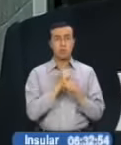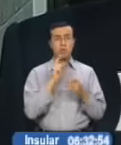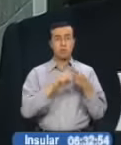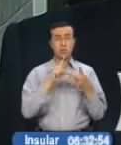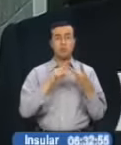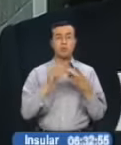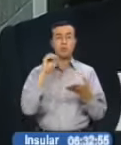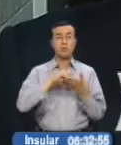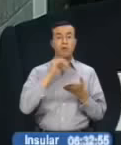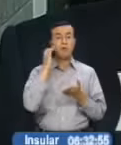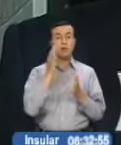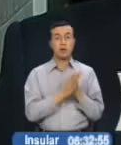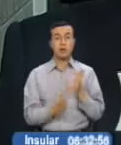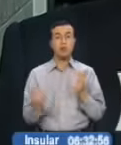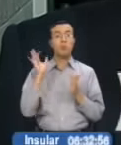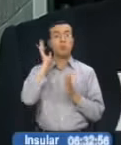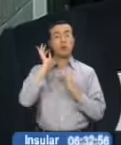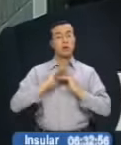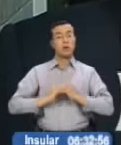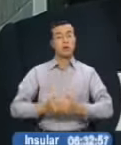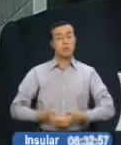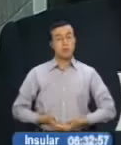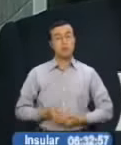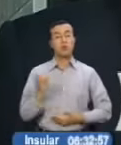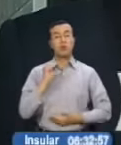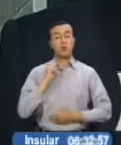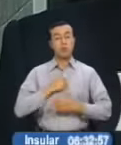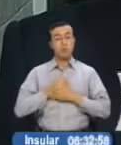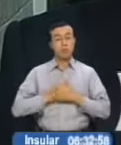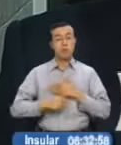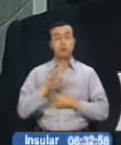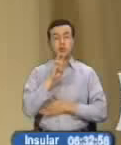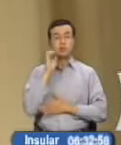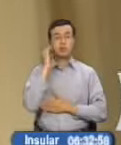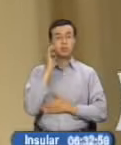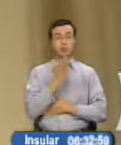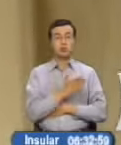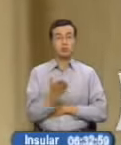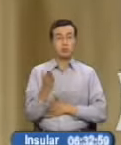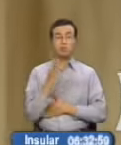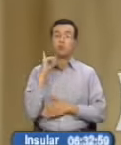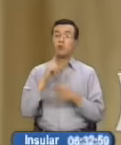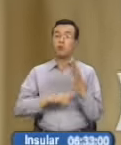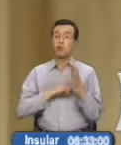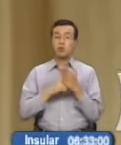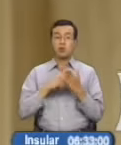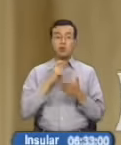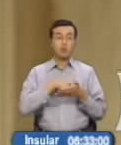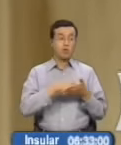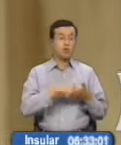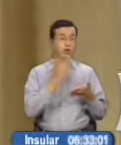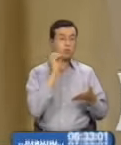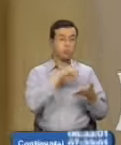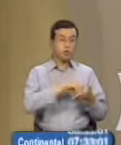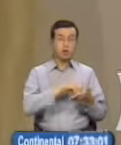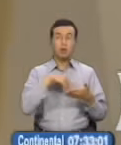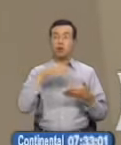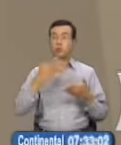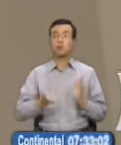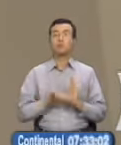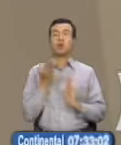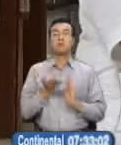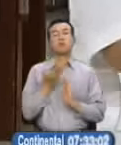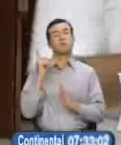Hemos colocado un periodo de carencia en la mujer embarazada o para maternidad de 60 días. Prohíbe incrementos adicionales a las tarifas o primas de los